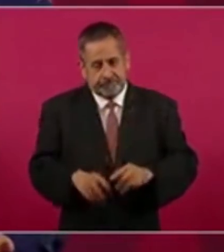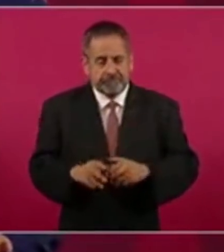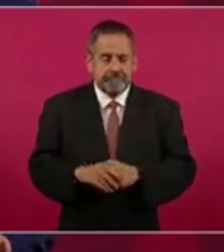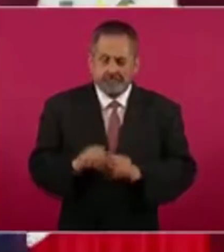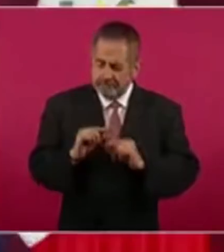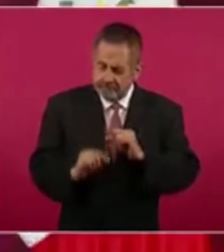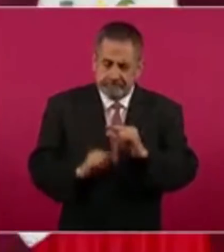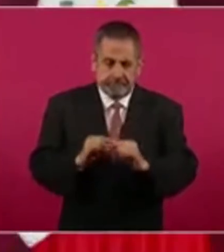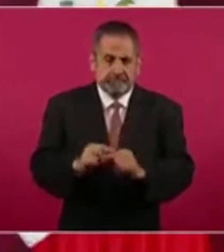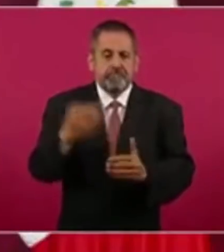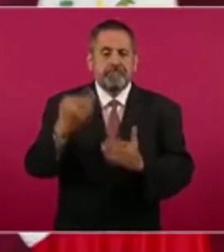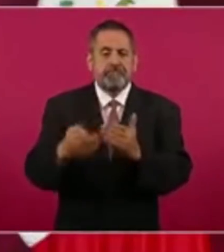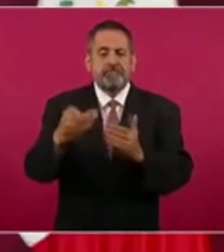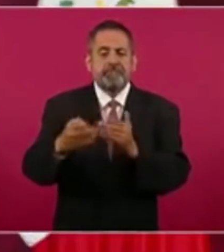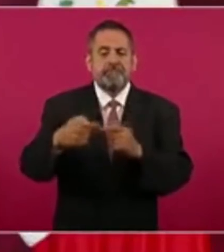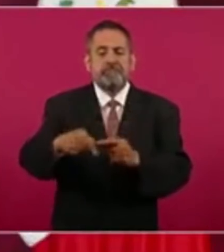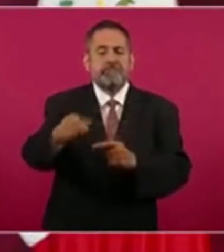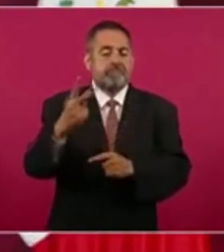2 años